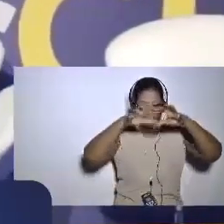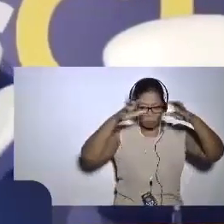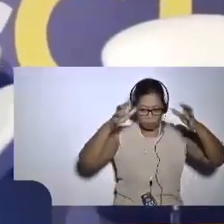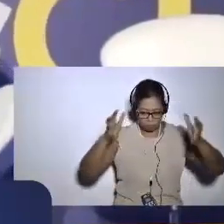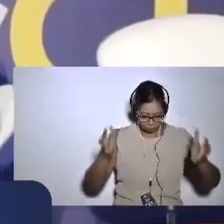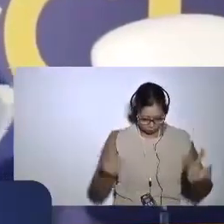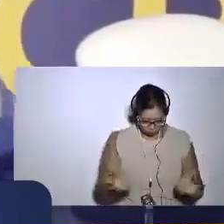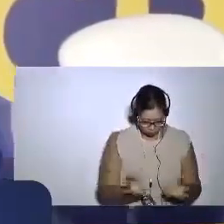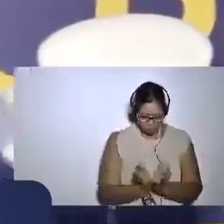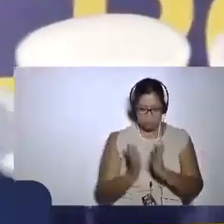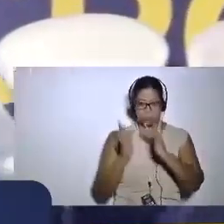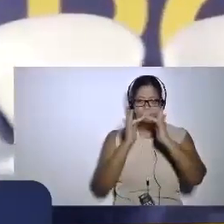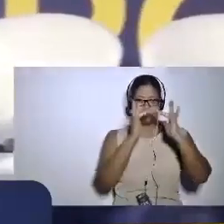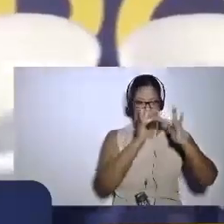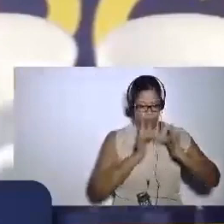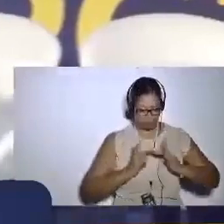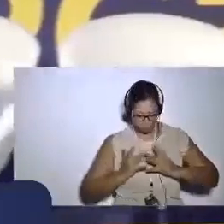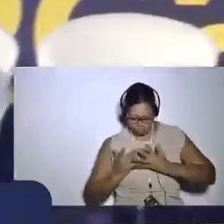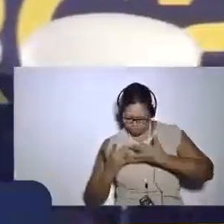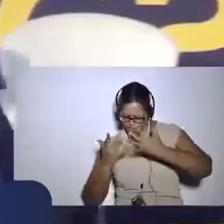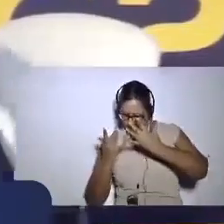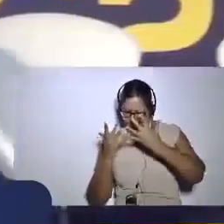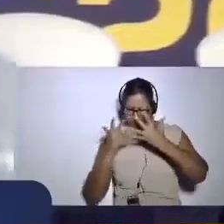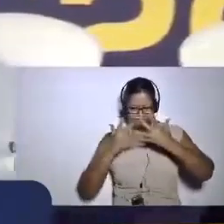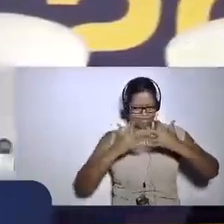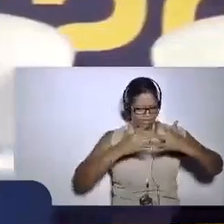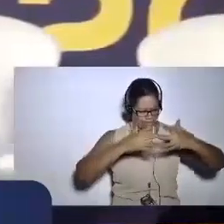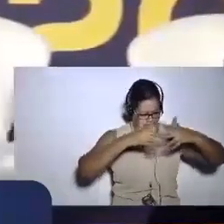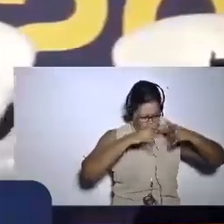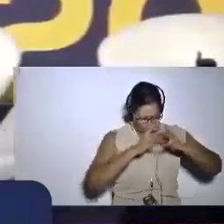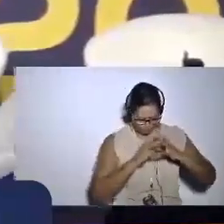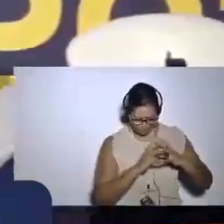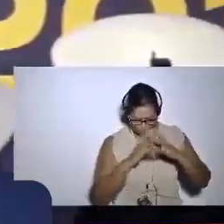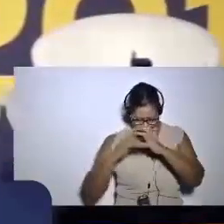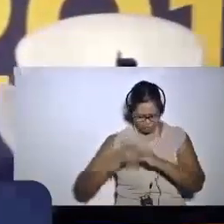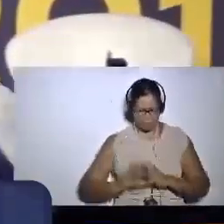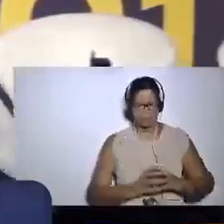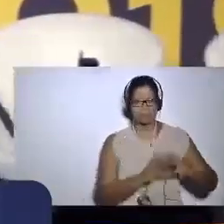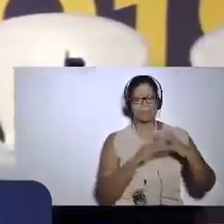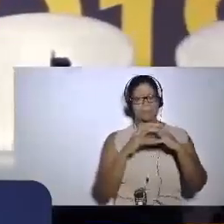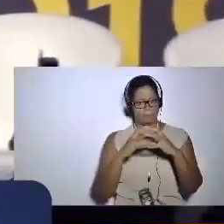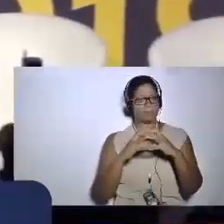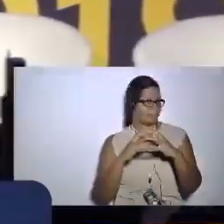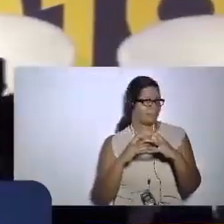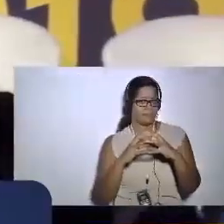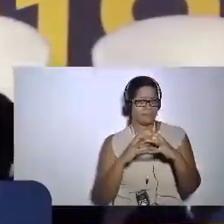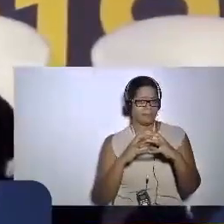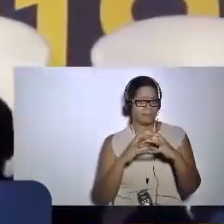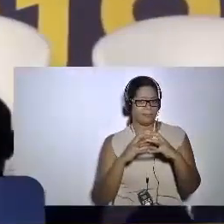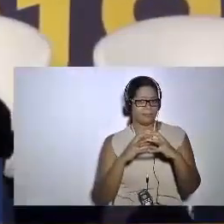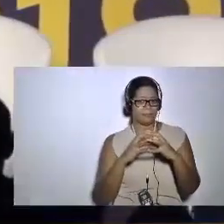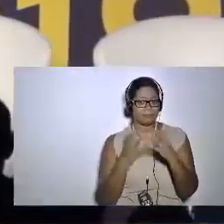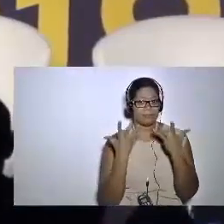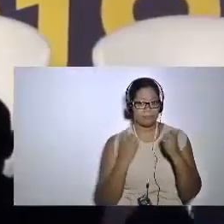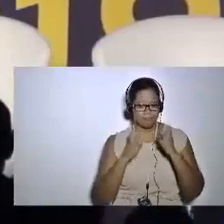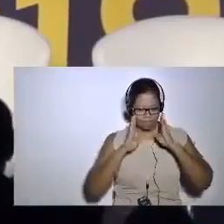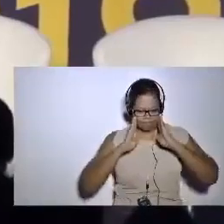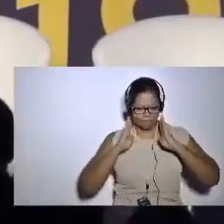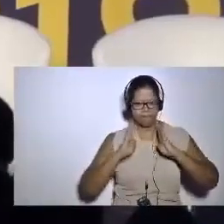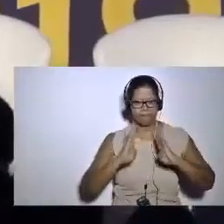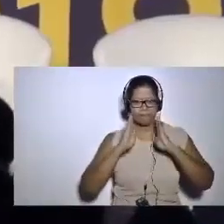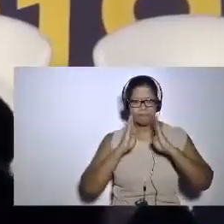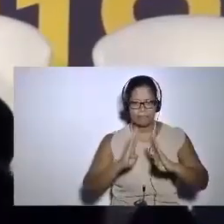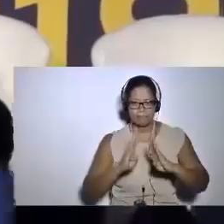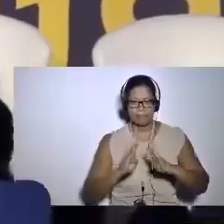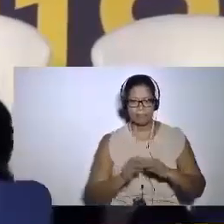factor decisivo es de ganar su atención, captar su atención. Y Luca decía, bueno, hay apps, las